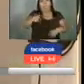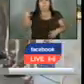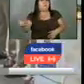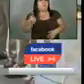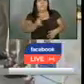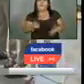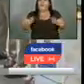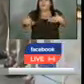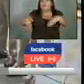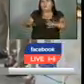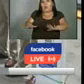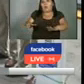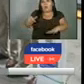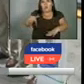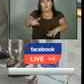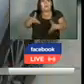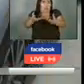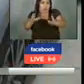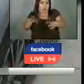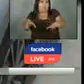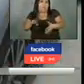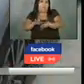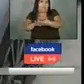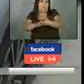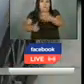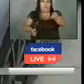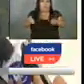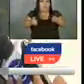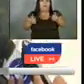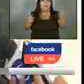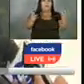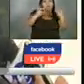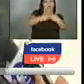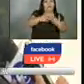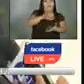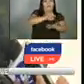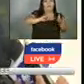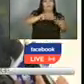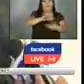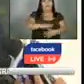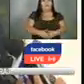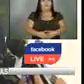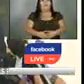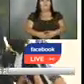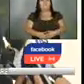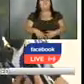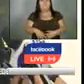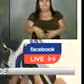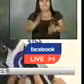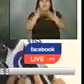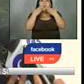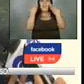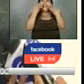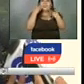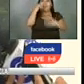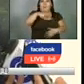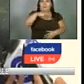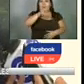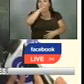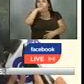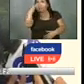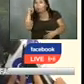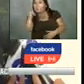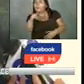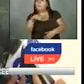población, que desee este medio de transporte amigable con el medio ambiente. Estamos muy contentos de ver cómo El Salvador está dando ese paso importante